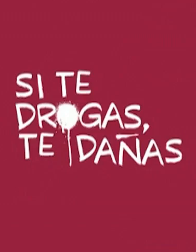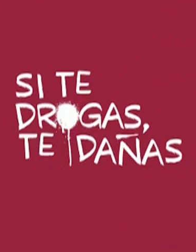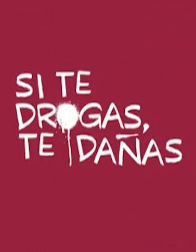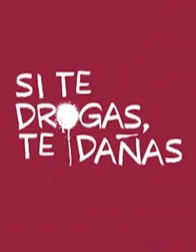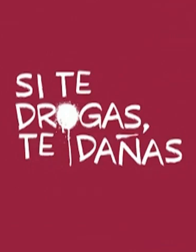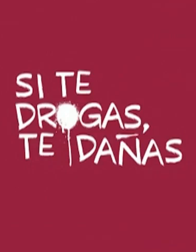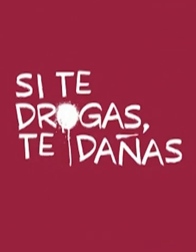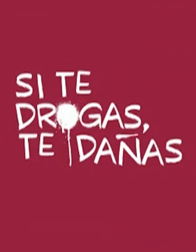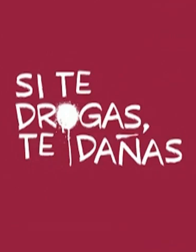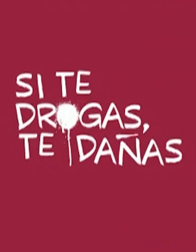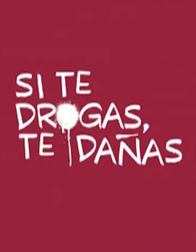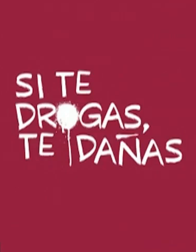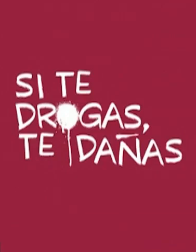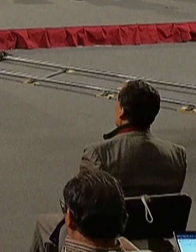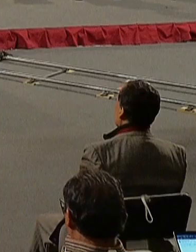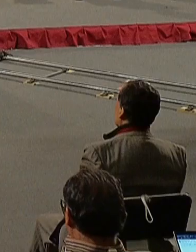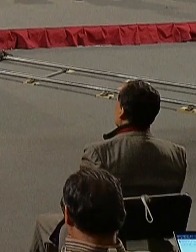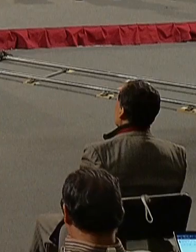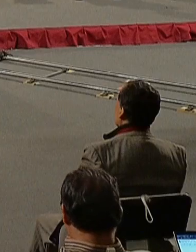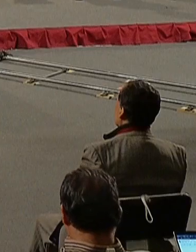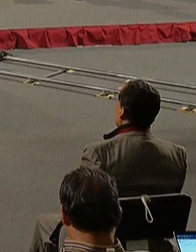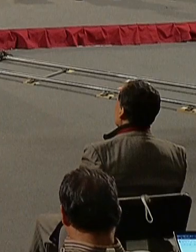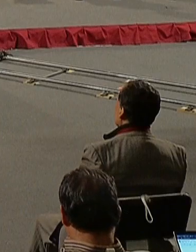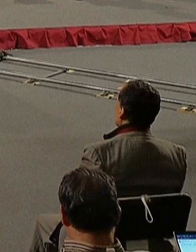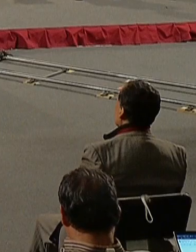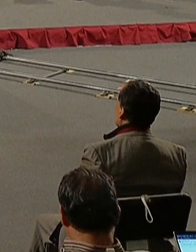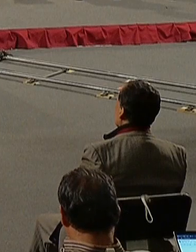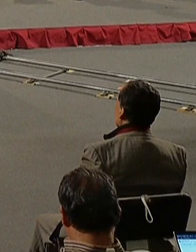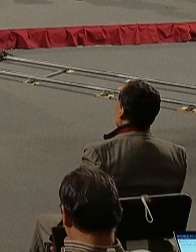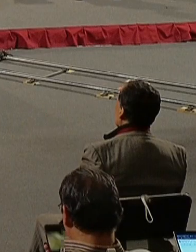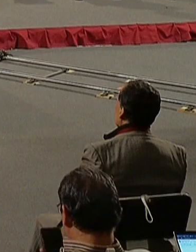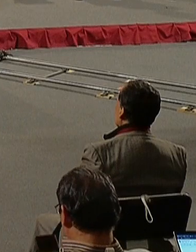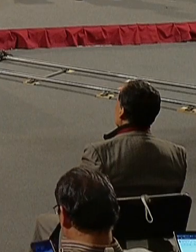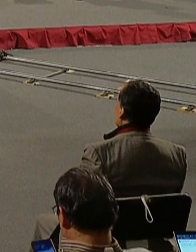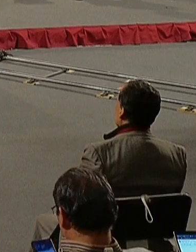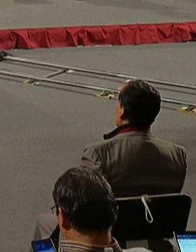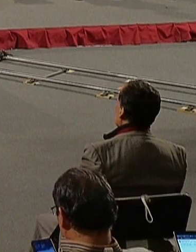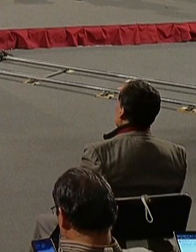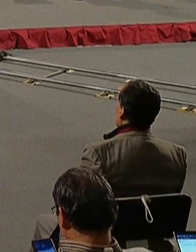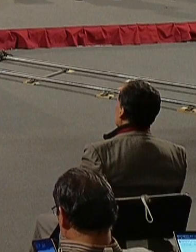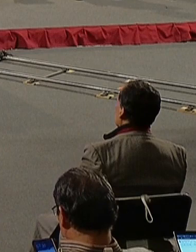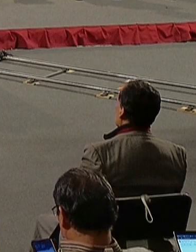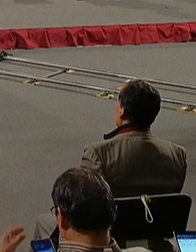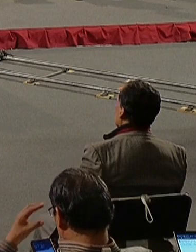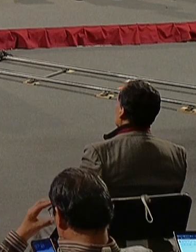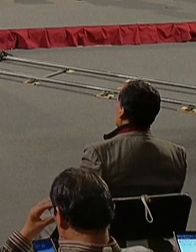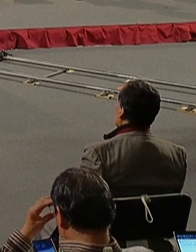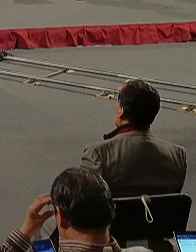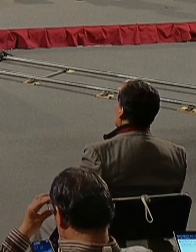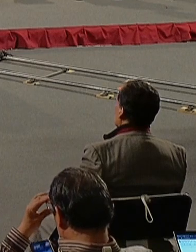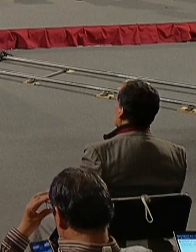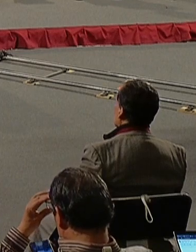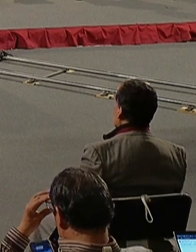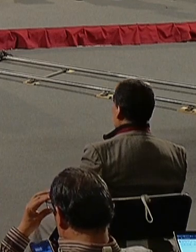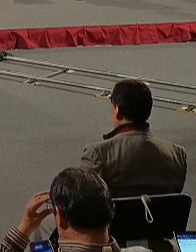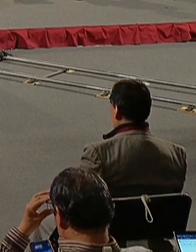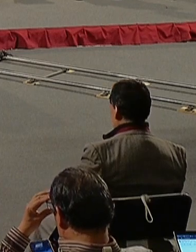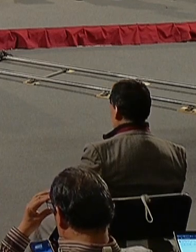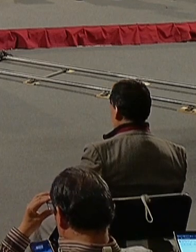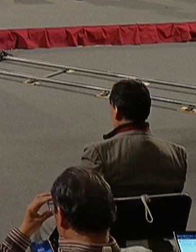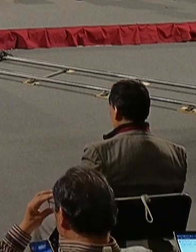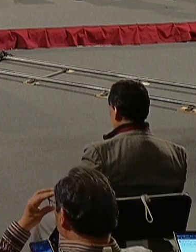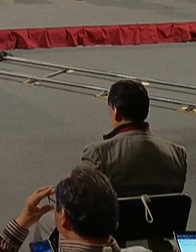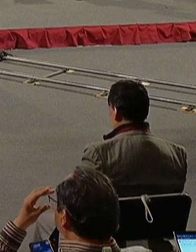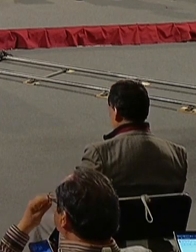felicidad que necesitas está en ti, con tu familia, tus amigos y la comunidad. Aquí las